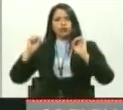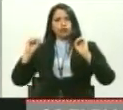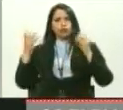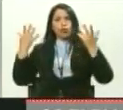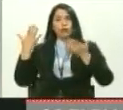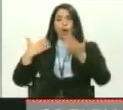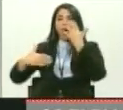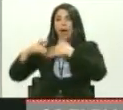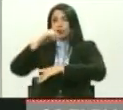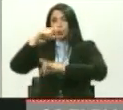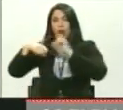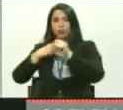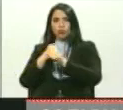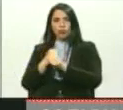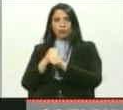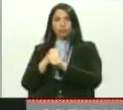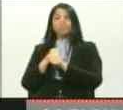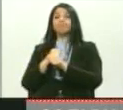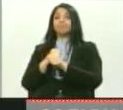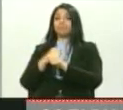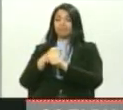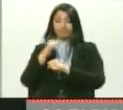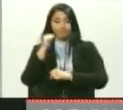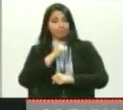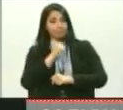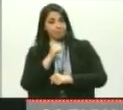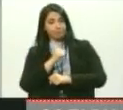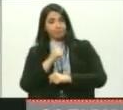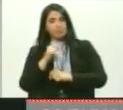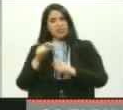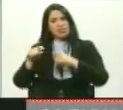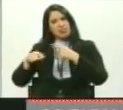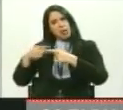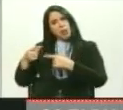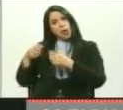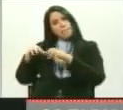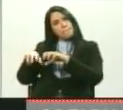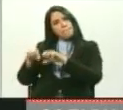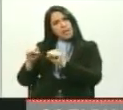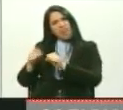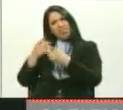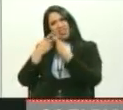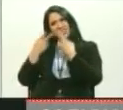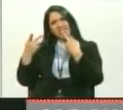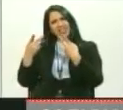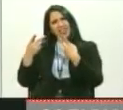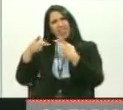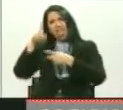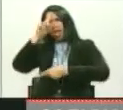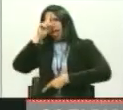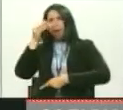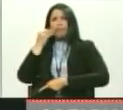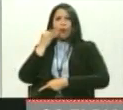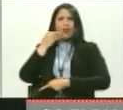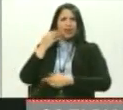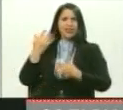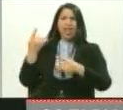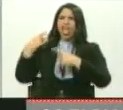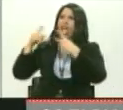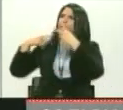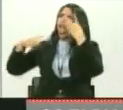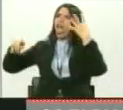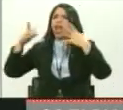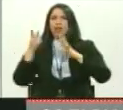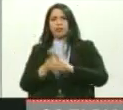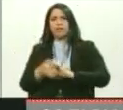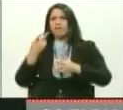un año, Diosdado. Sí, señor. Y después salió el imperialismo a decir estupideces por aquí, por allá, que esto,